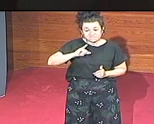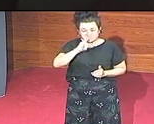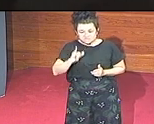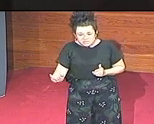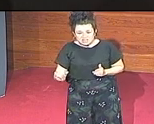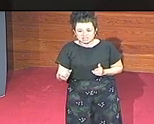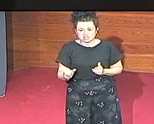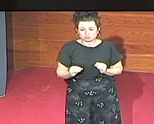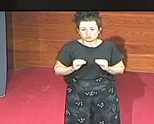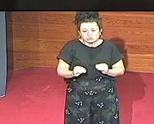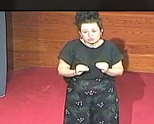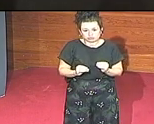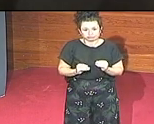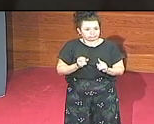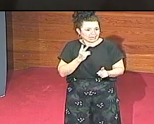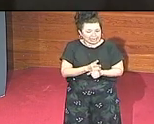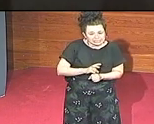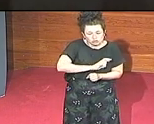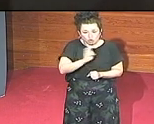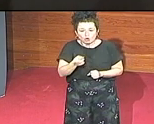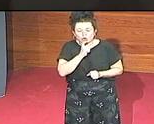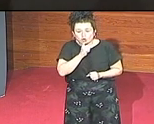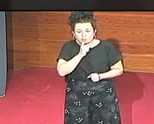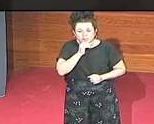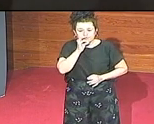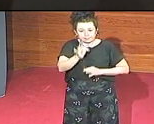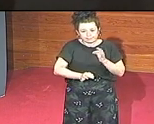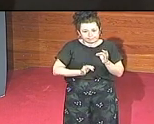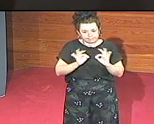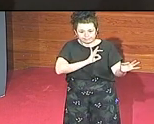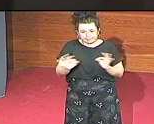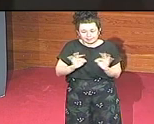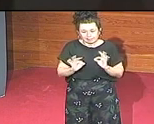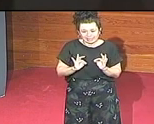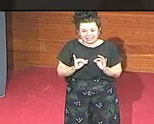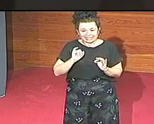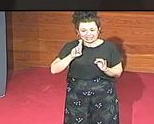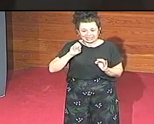con eneko llanos hasta cómo fue la batalla de vitoria